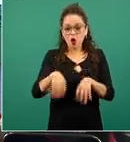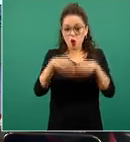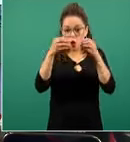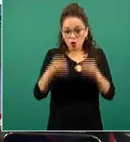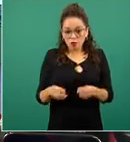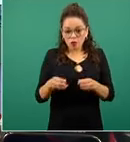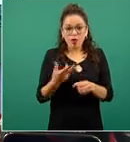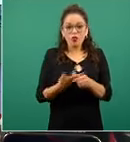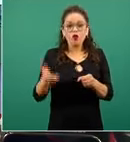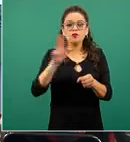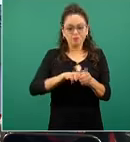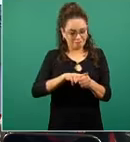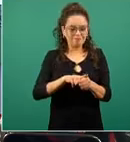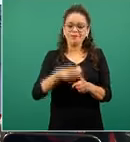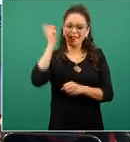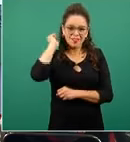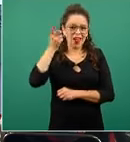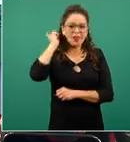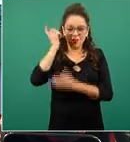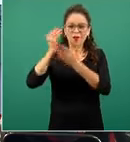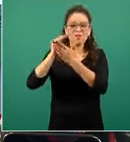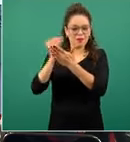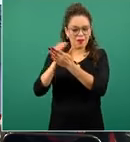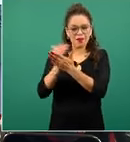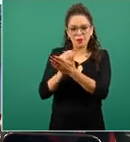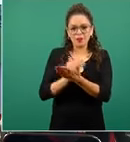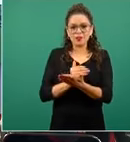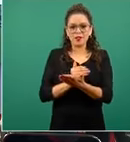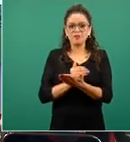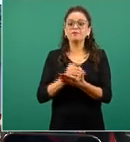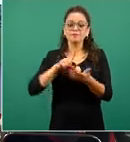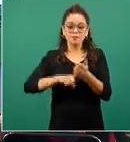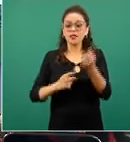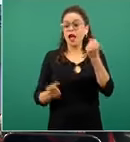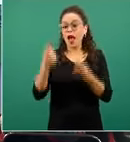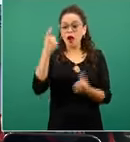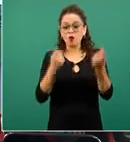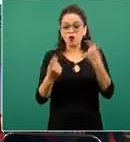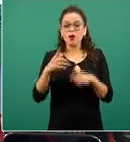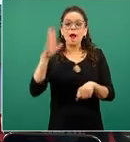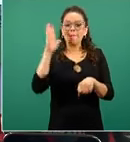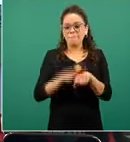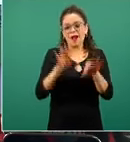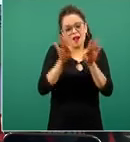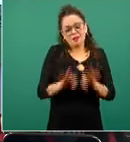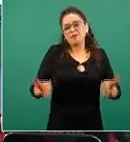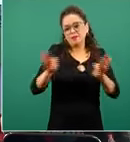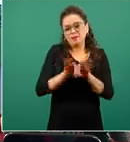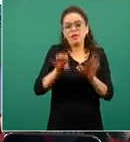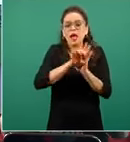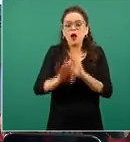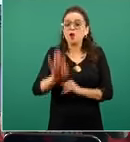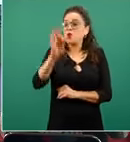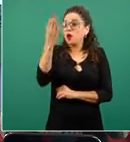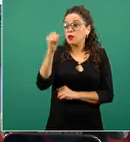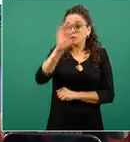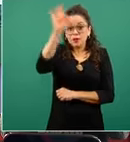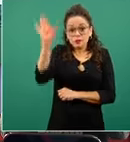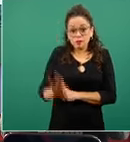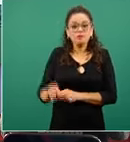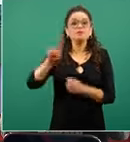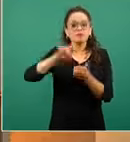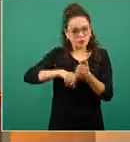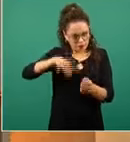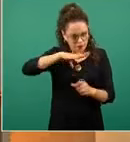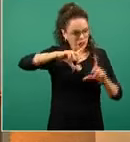disminuyendo día con día y en algunas entidades todavía de manera más importante. 49% es la ocupación